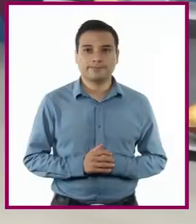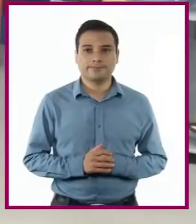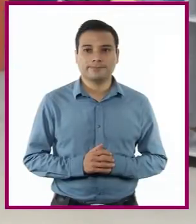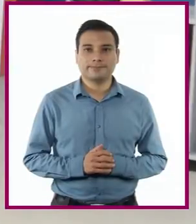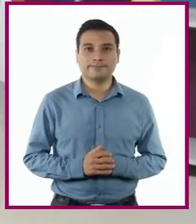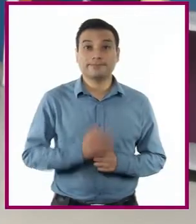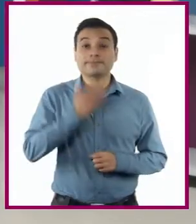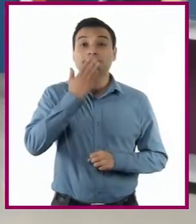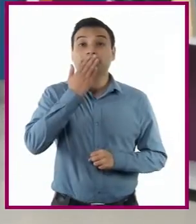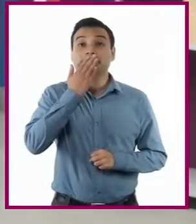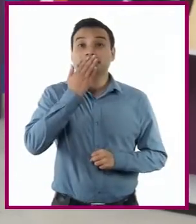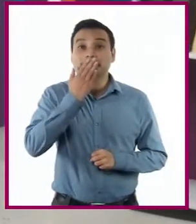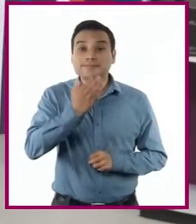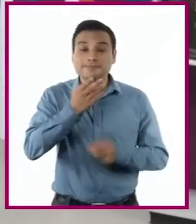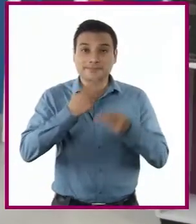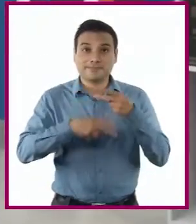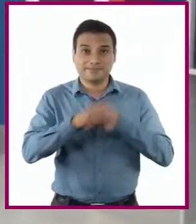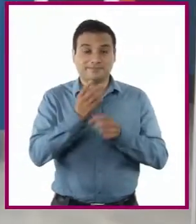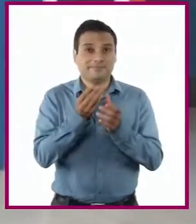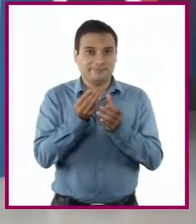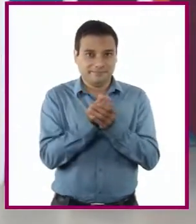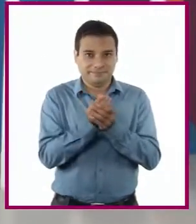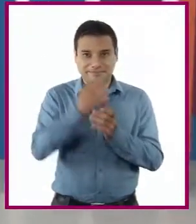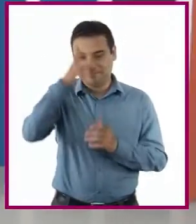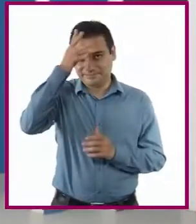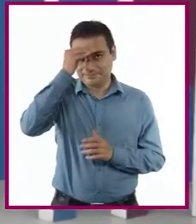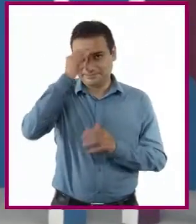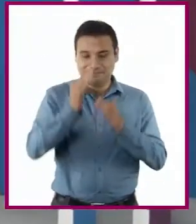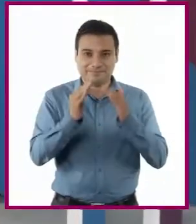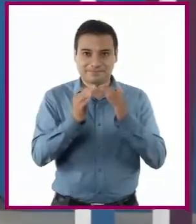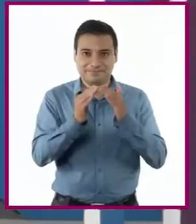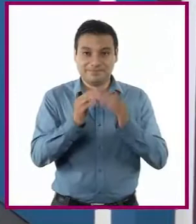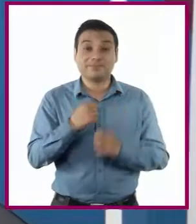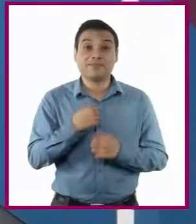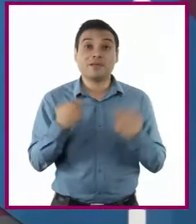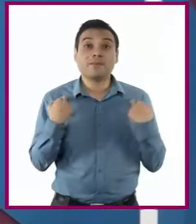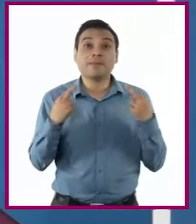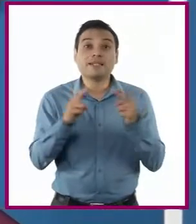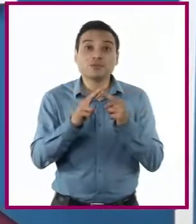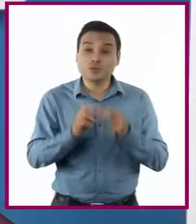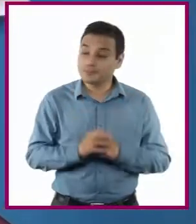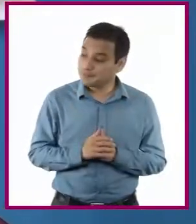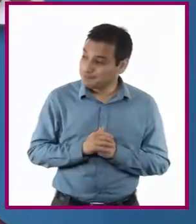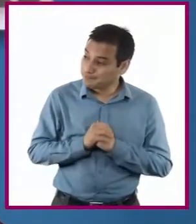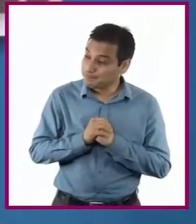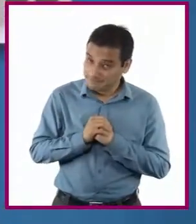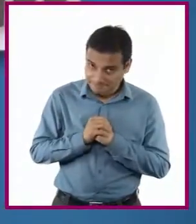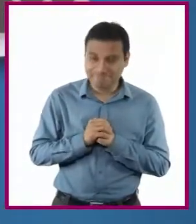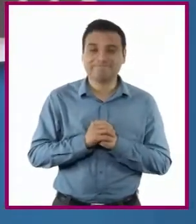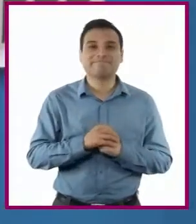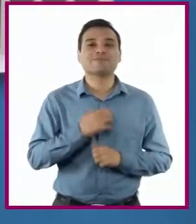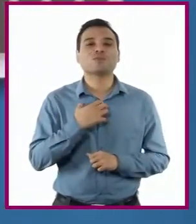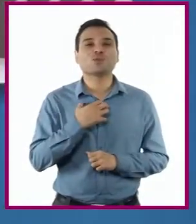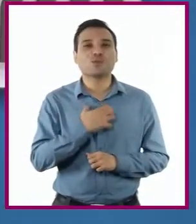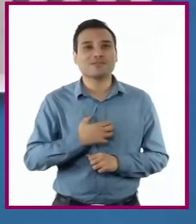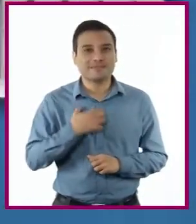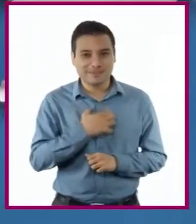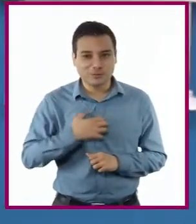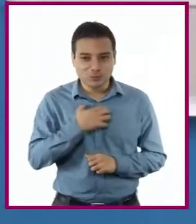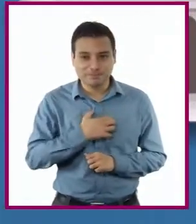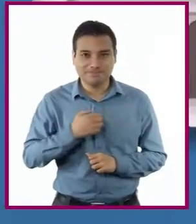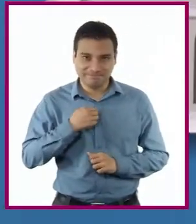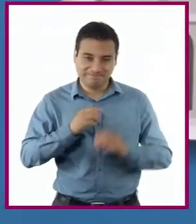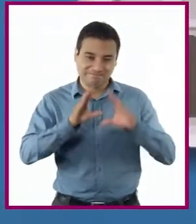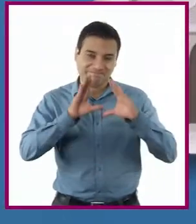Bienvenidas y bienvenidos a una sesión más de Aprende en Casa. Soy el profesor Alexander Martínez y me siento muy contento de